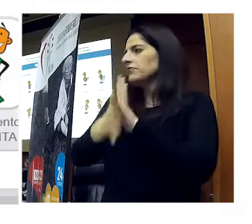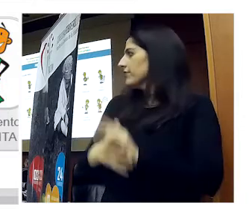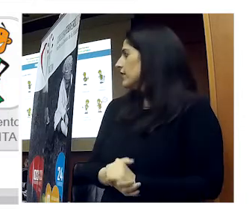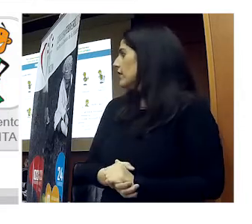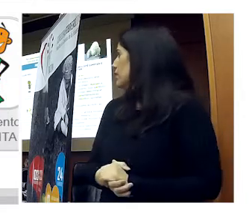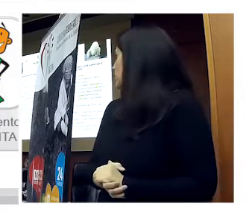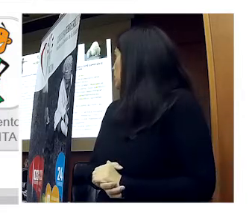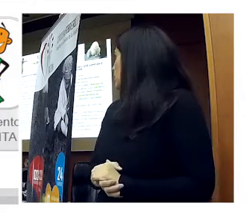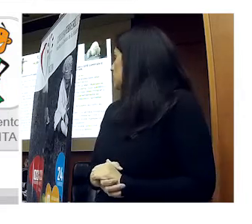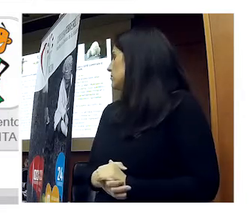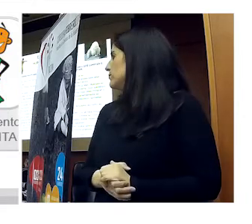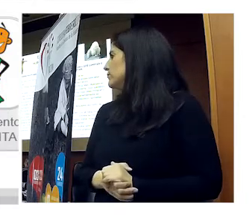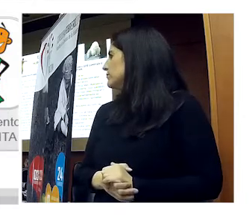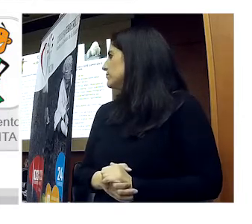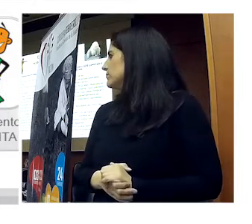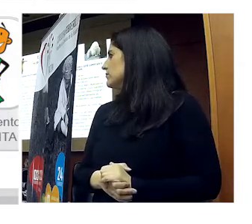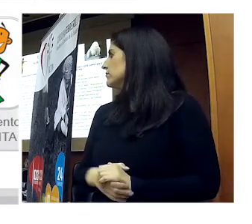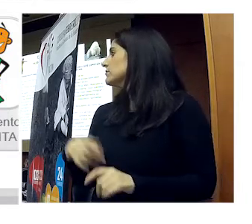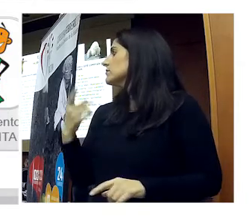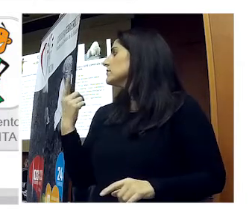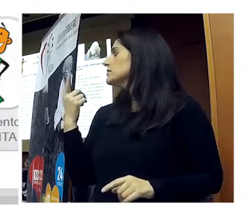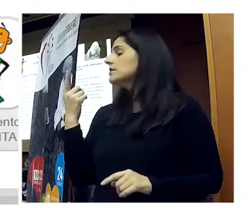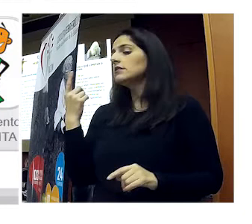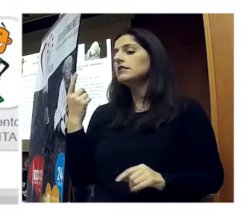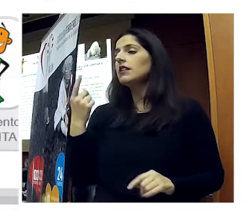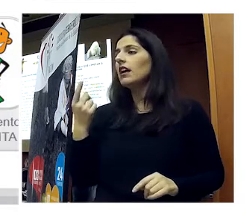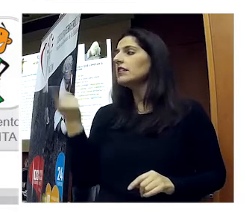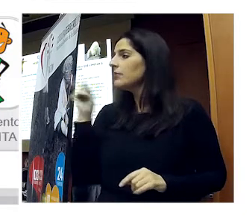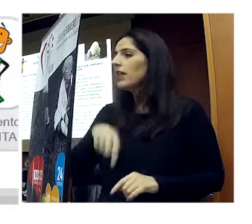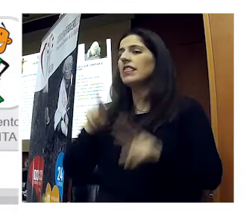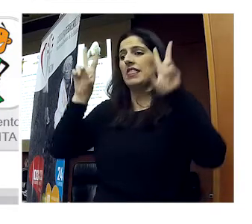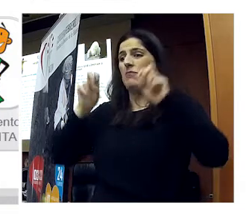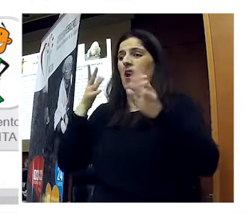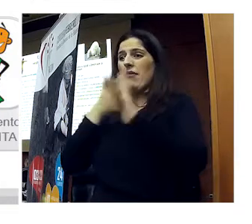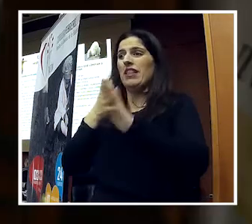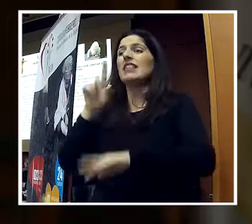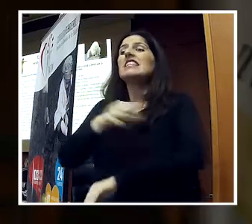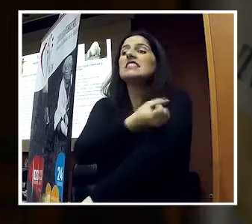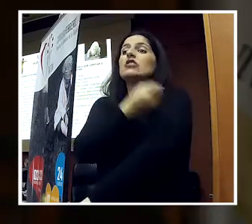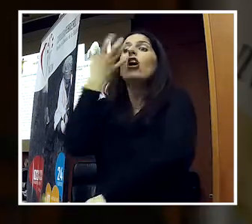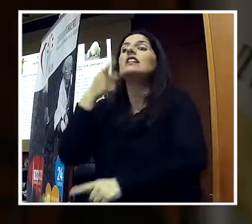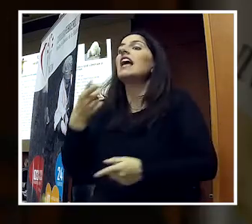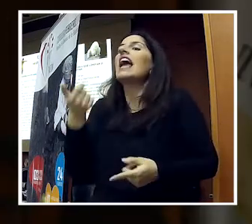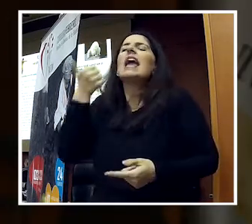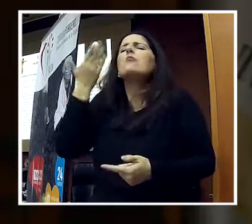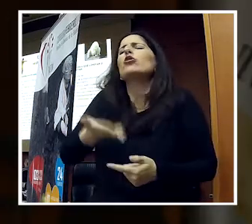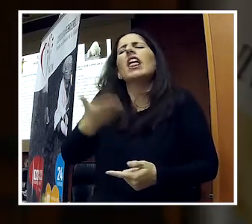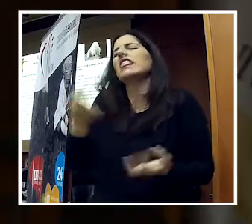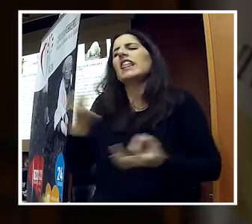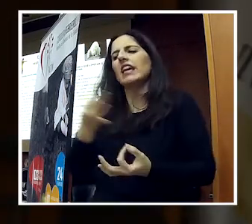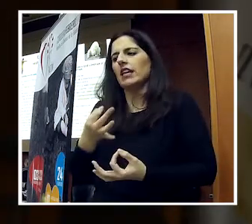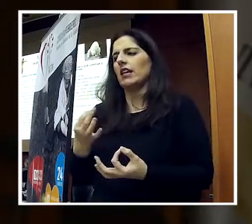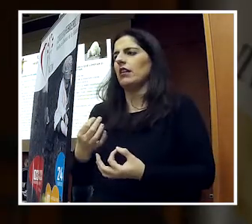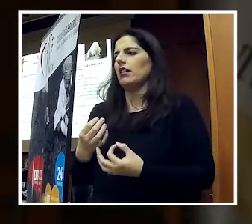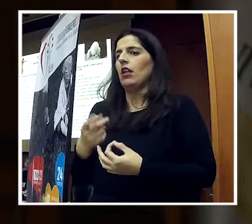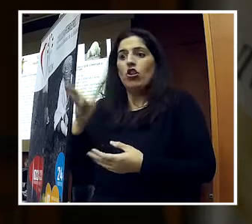¿no? Y de respecto a cuáles serían, que ya hablando de hipertensión, las medidas a tener más en cuenta, como veis aquí, son cosas más